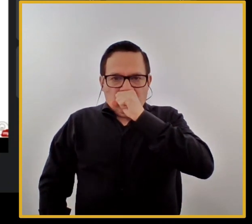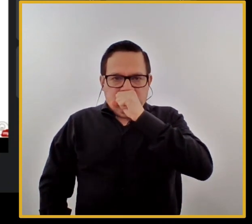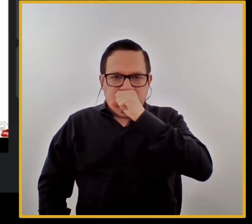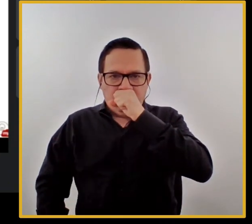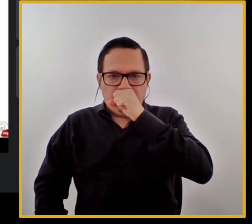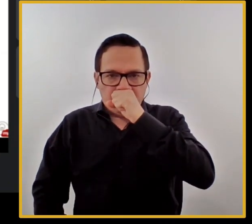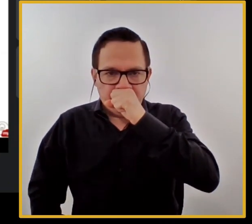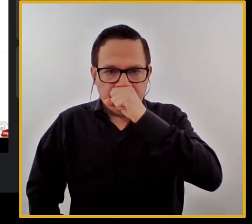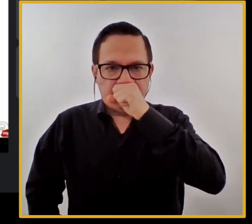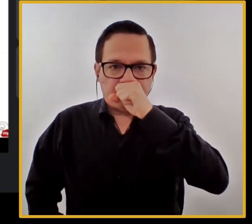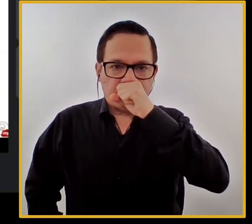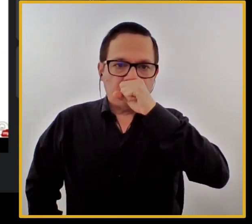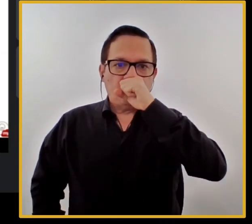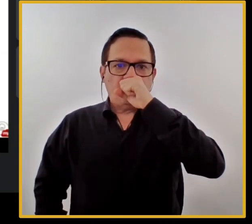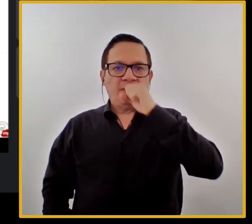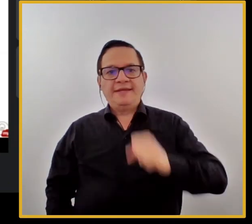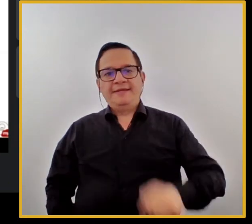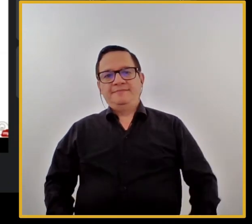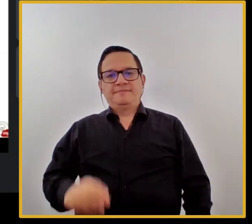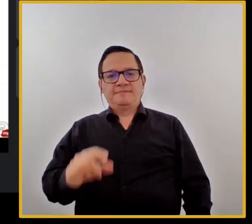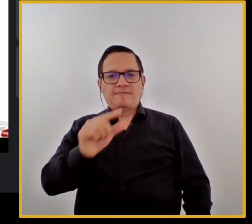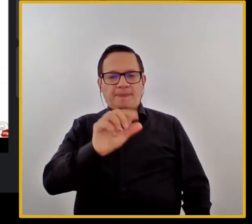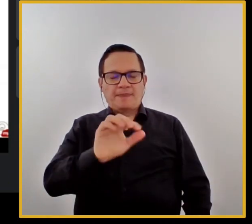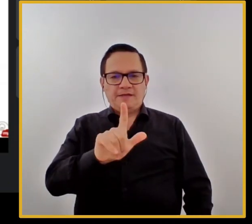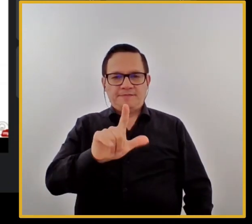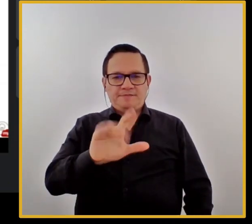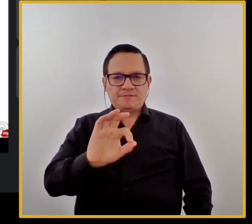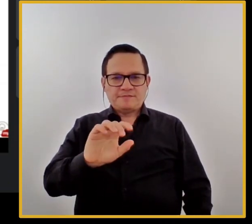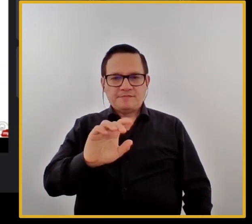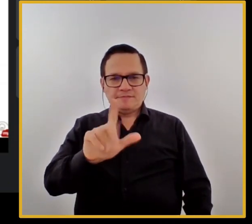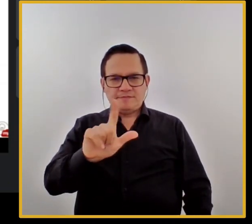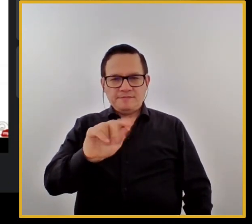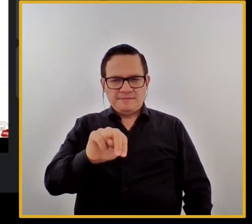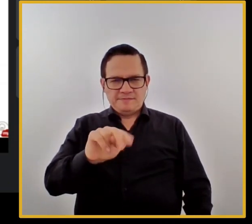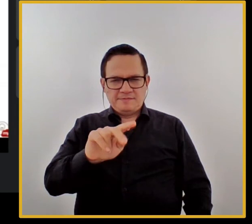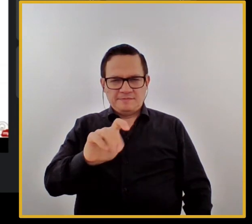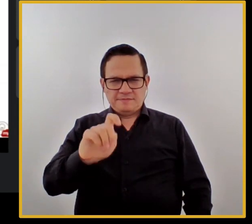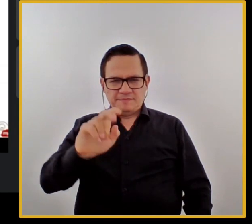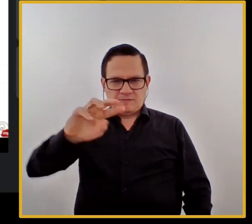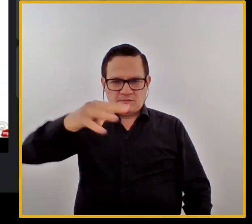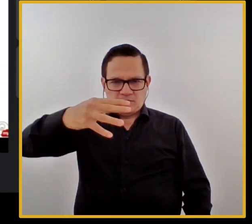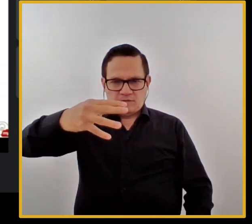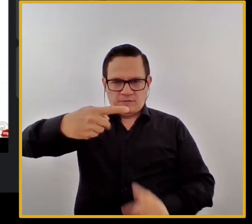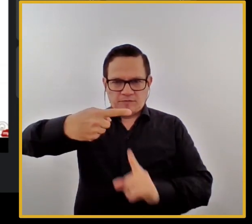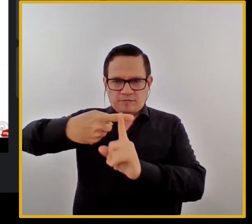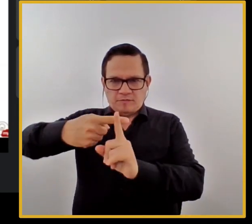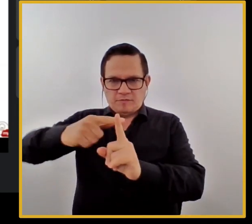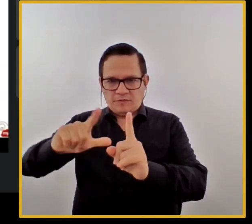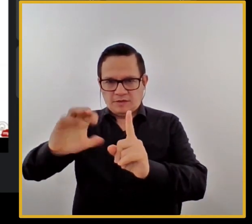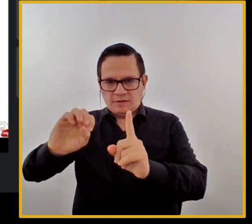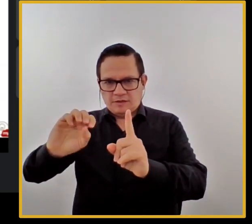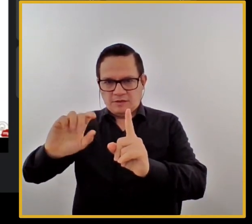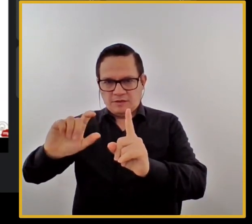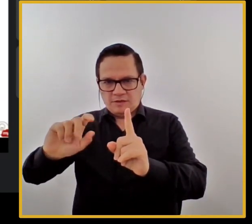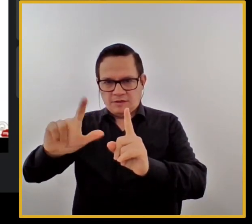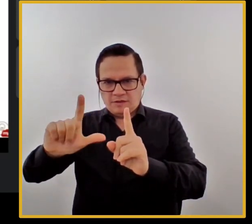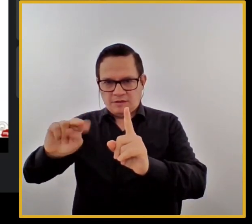la 4, ¿cierto? Más logaritmo de C.